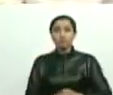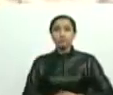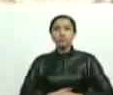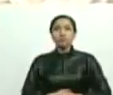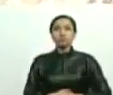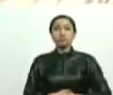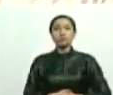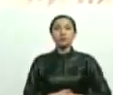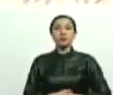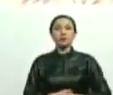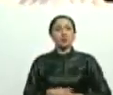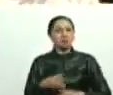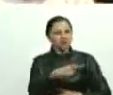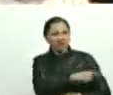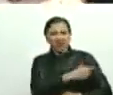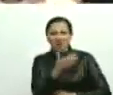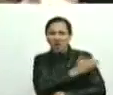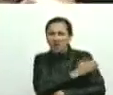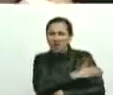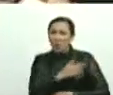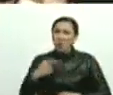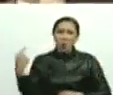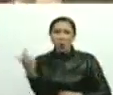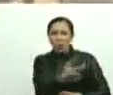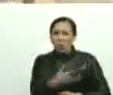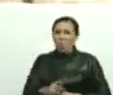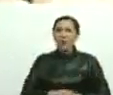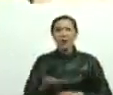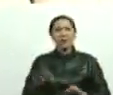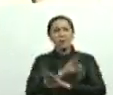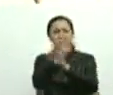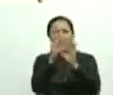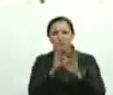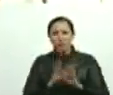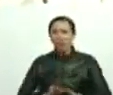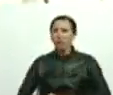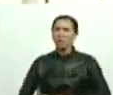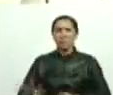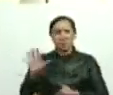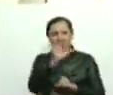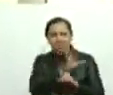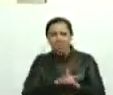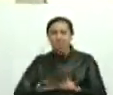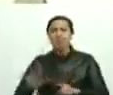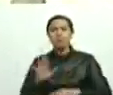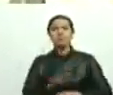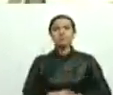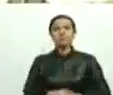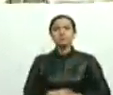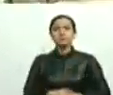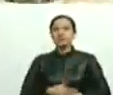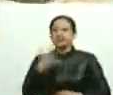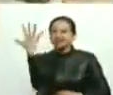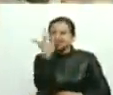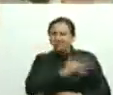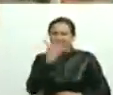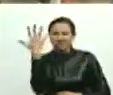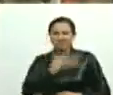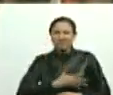Ellos buscan desmoralizar, confundir y envían mensajes